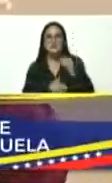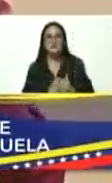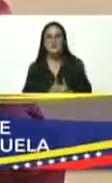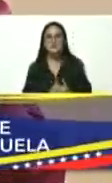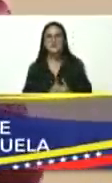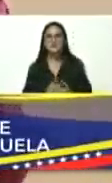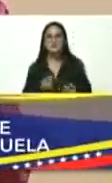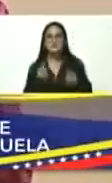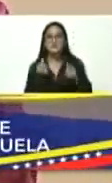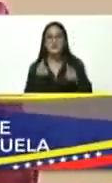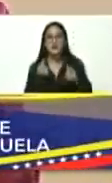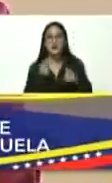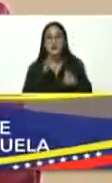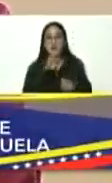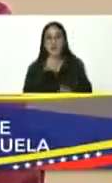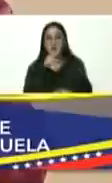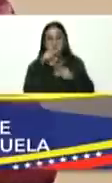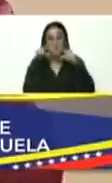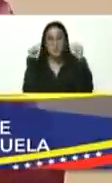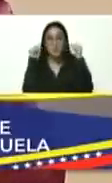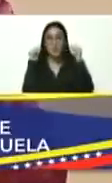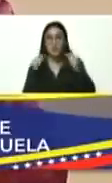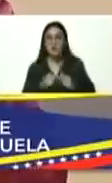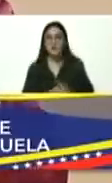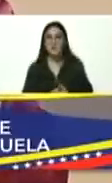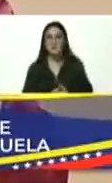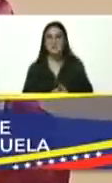nadie tenía tapa boca